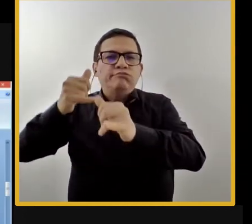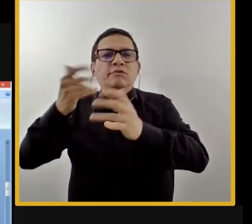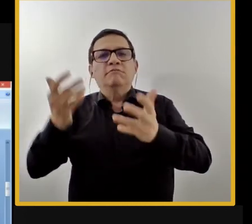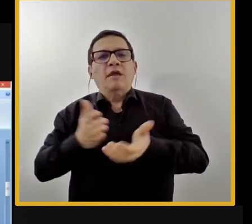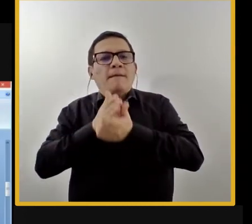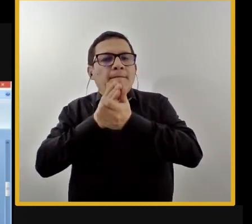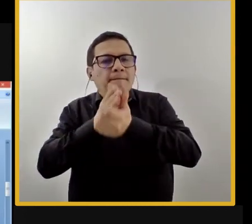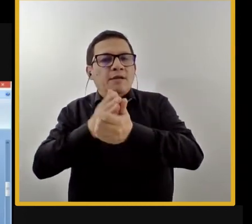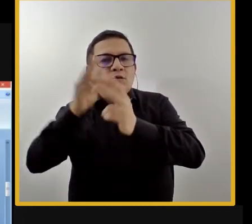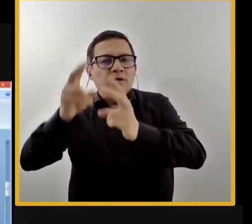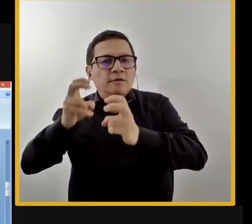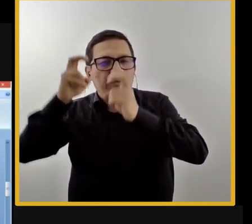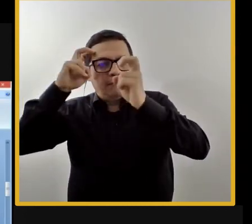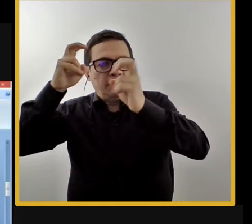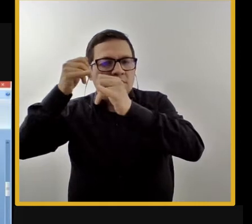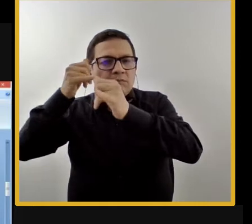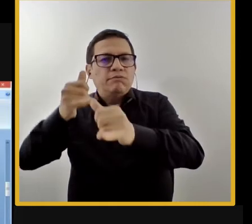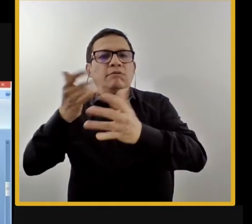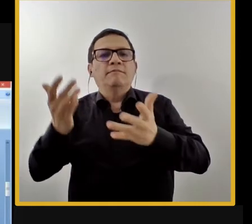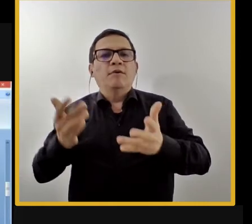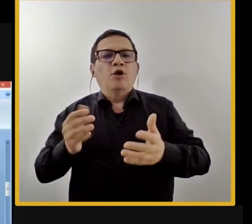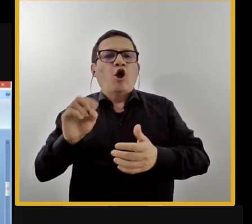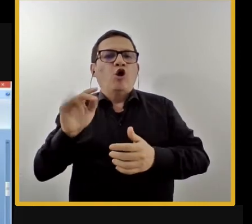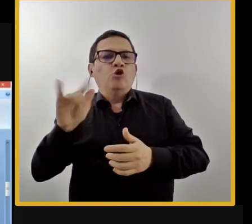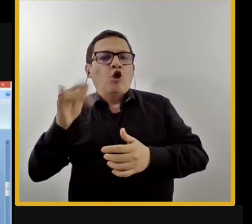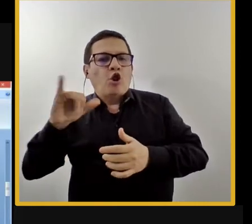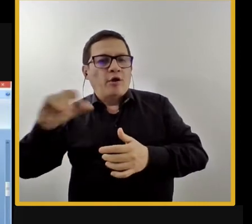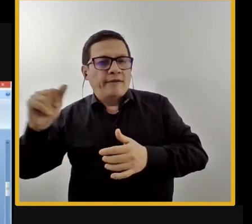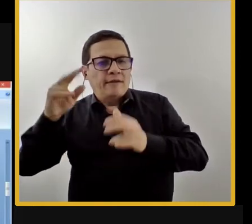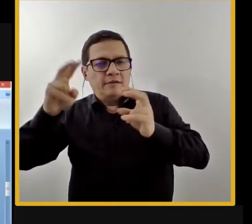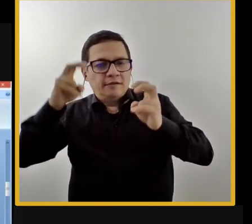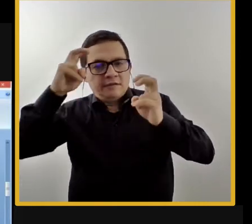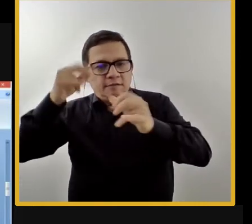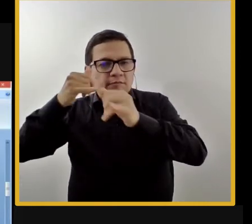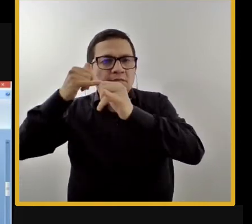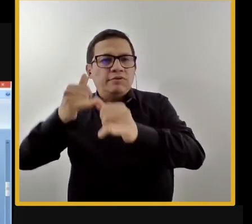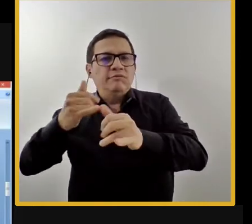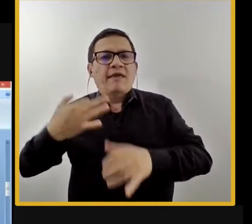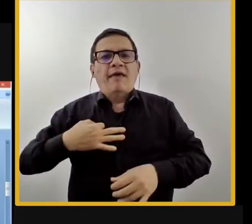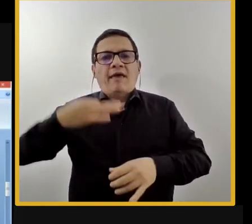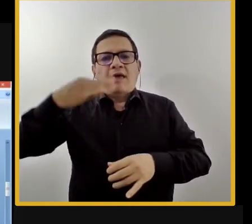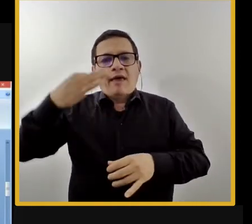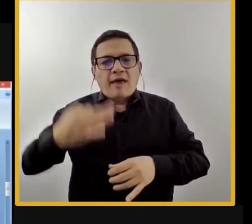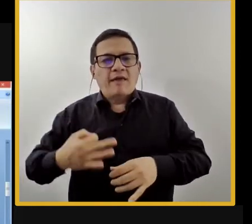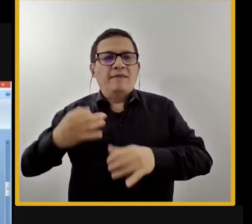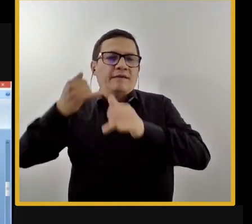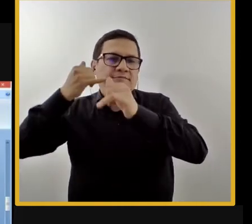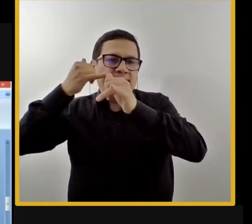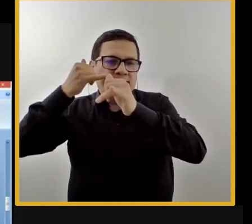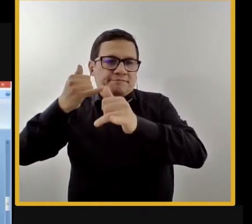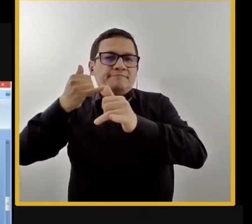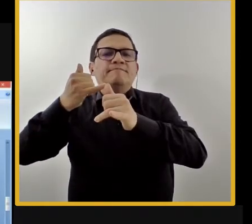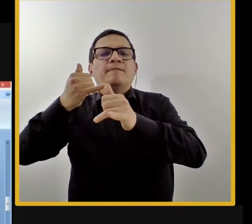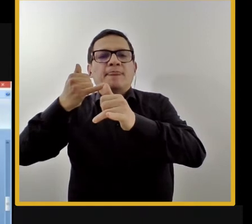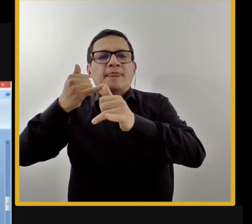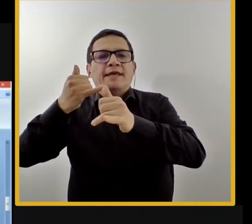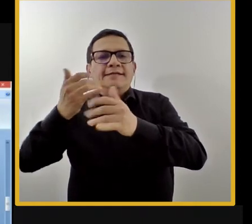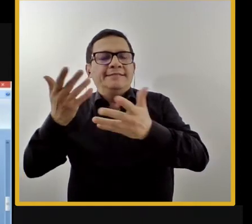de la ciencia, axiología de la ciencia, ética de la ciencia y estética de la